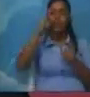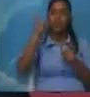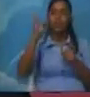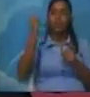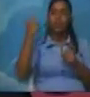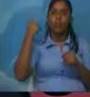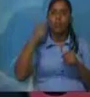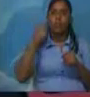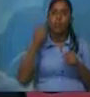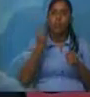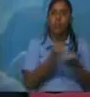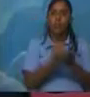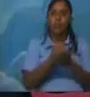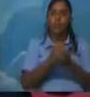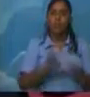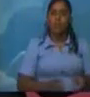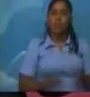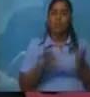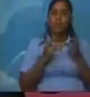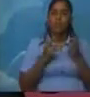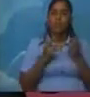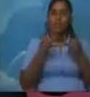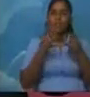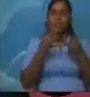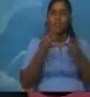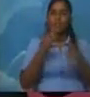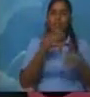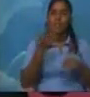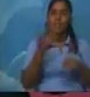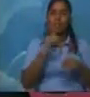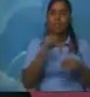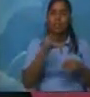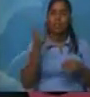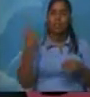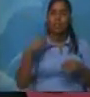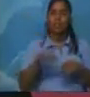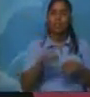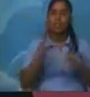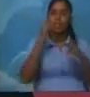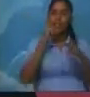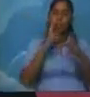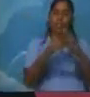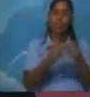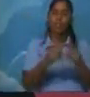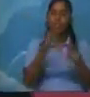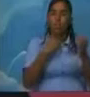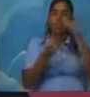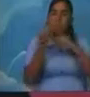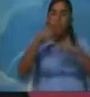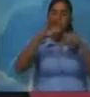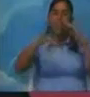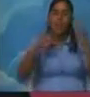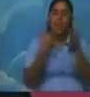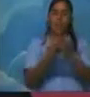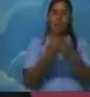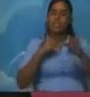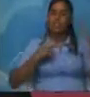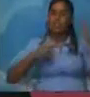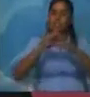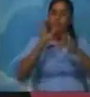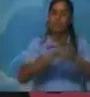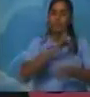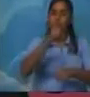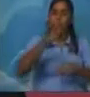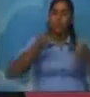quiere Que pruebes vida abundante que no tendrás escasez comerás hasta saciarte tú y tus